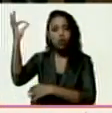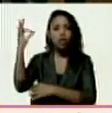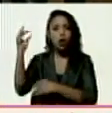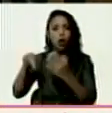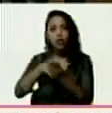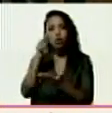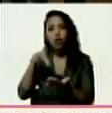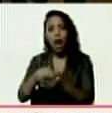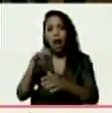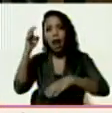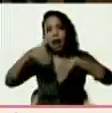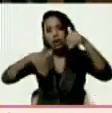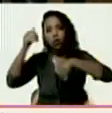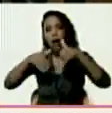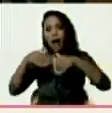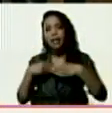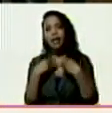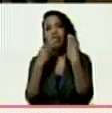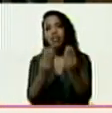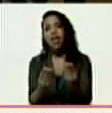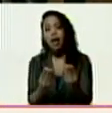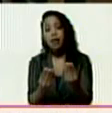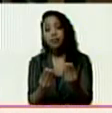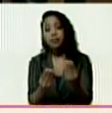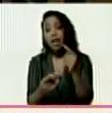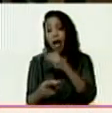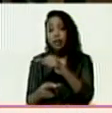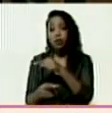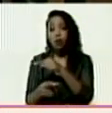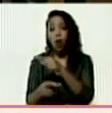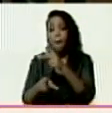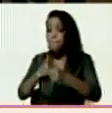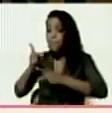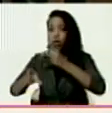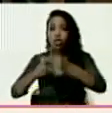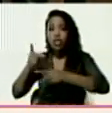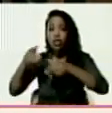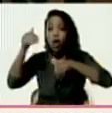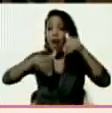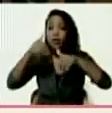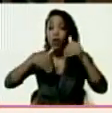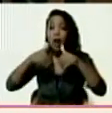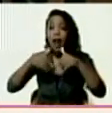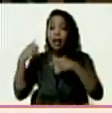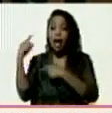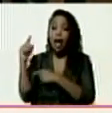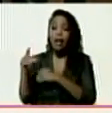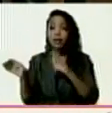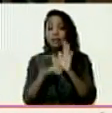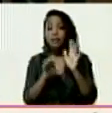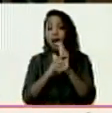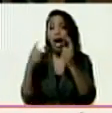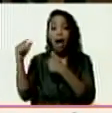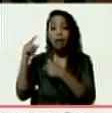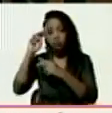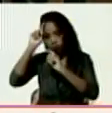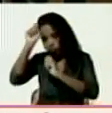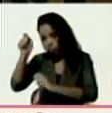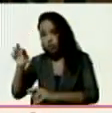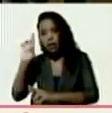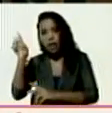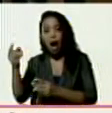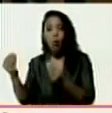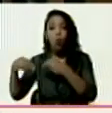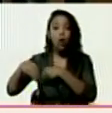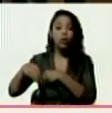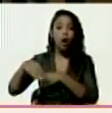Electoral que dé, por supuesto, con el proceso electoral que en el calendario obedezca y de acuerdo a la elección